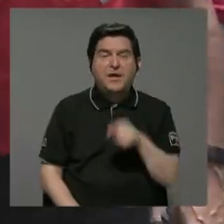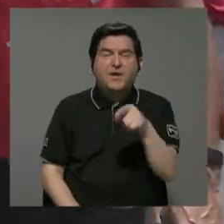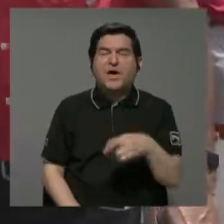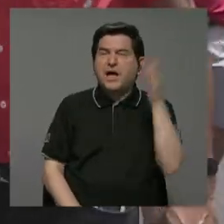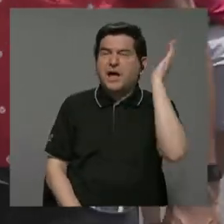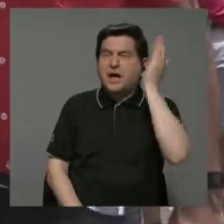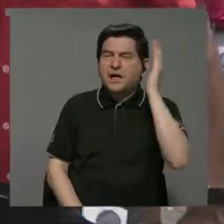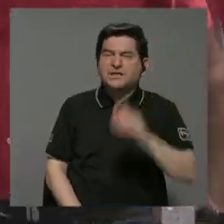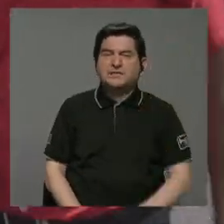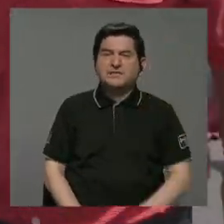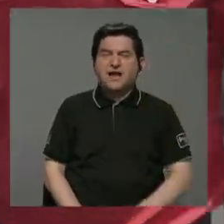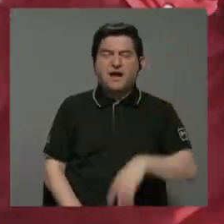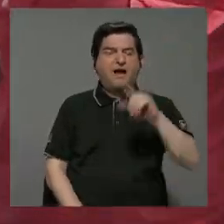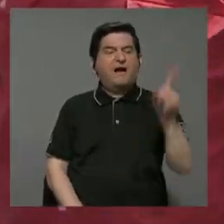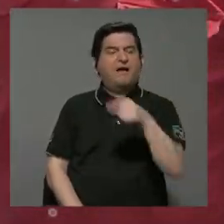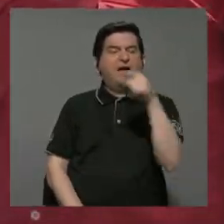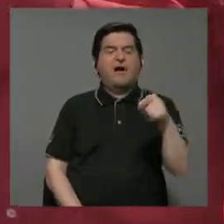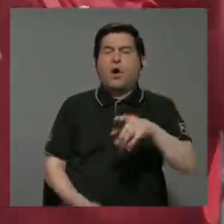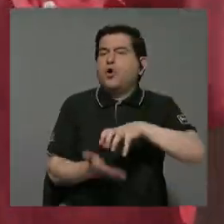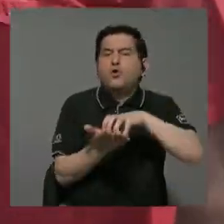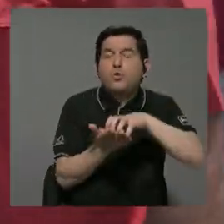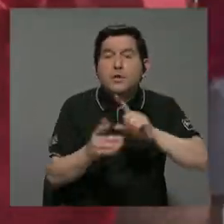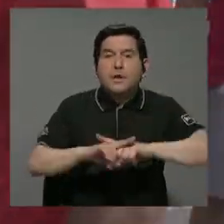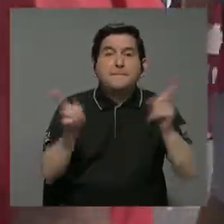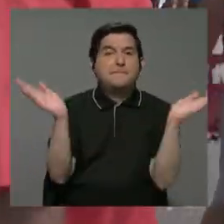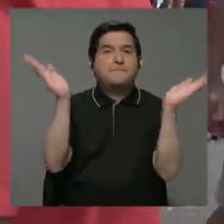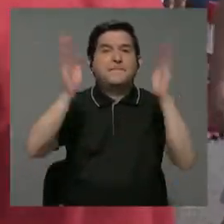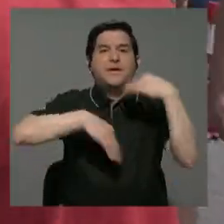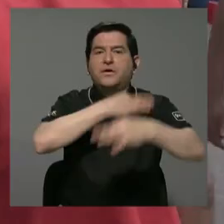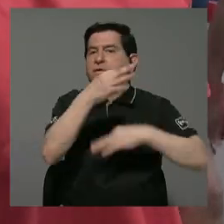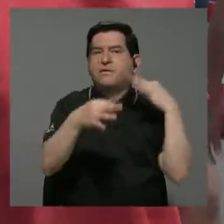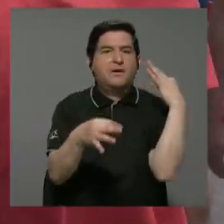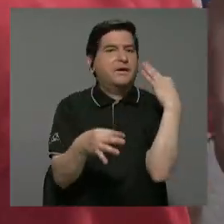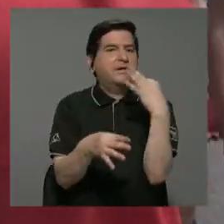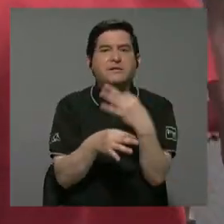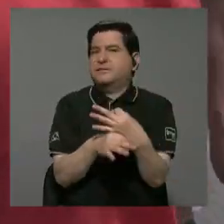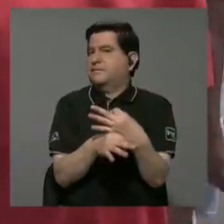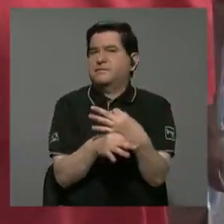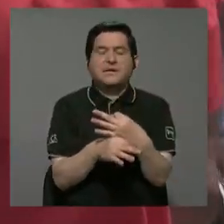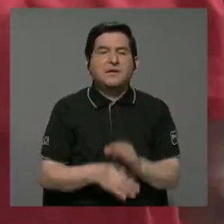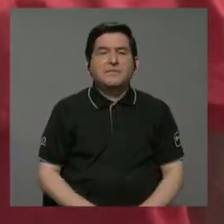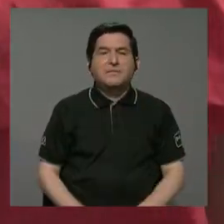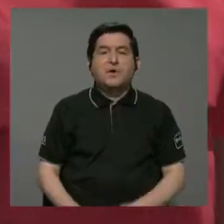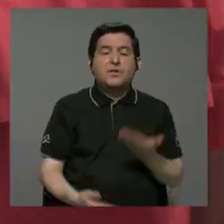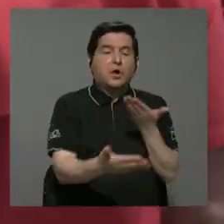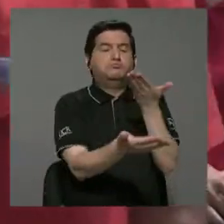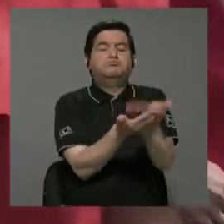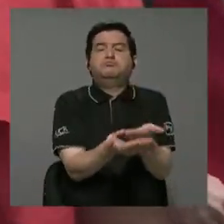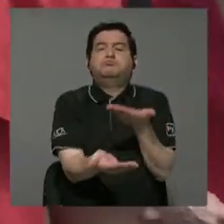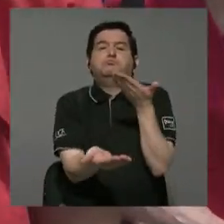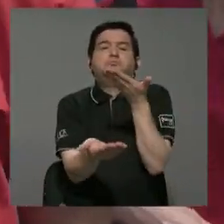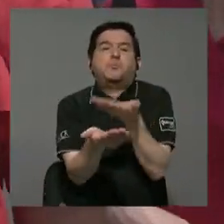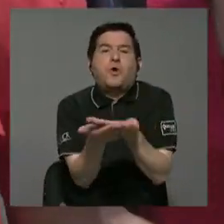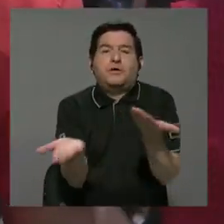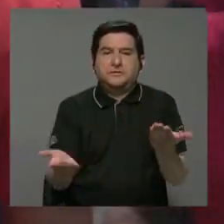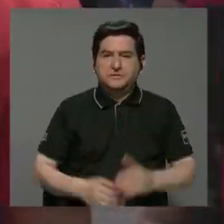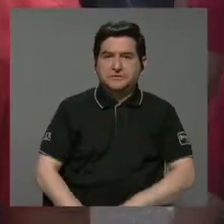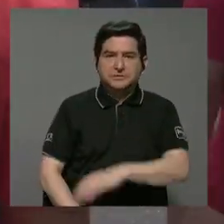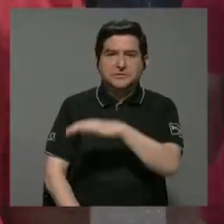que hace es descalificar, cuestionar, pero no hay ningún tipo de contrapropuesta, ningún tipo